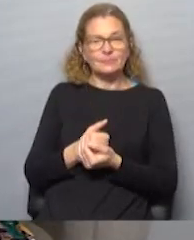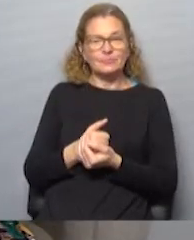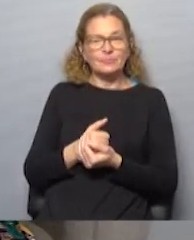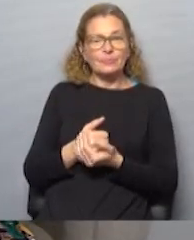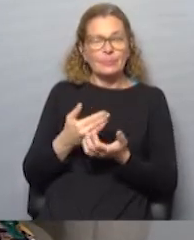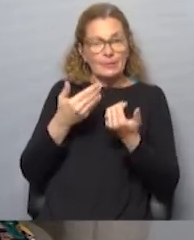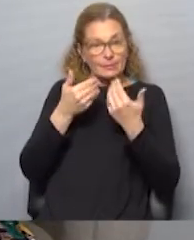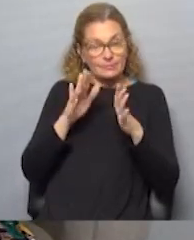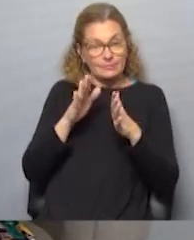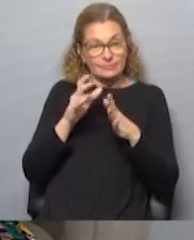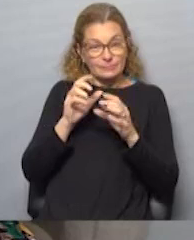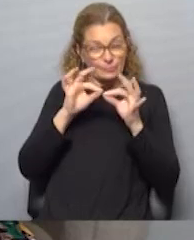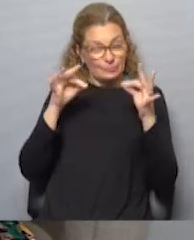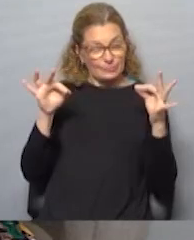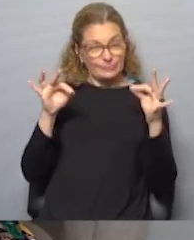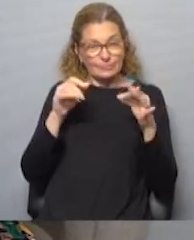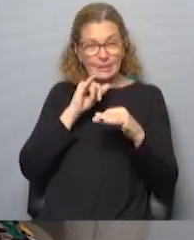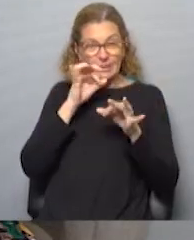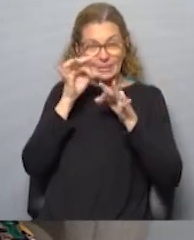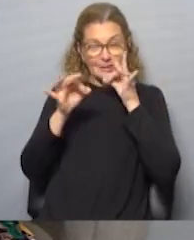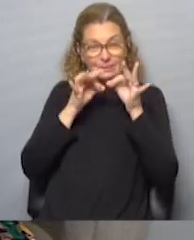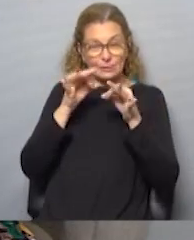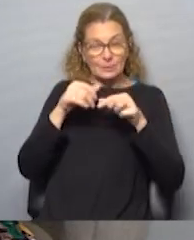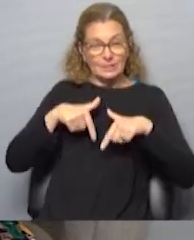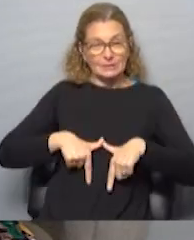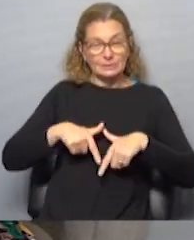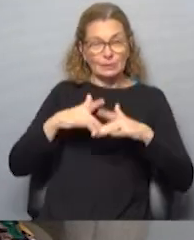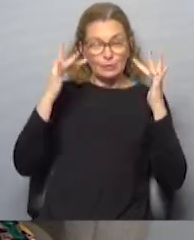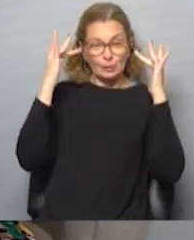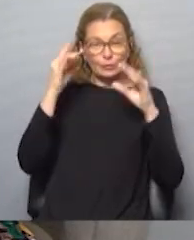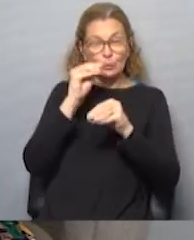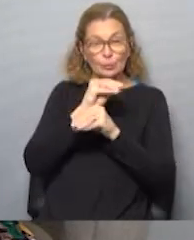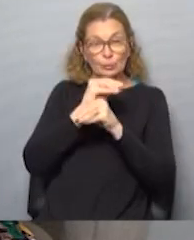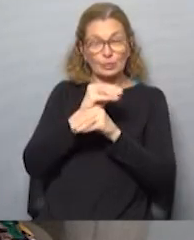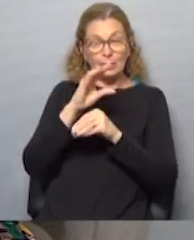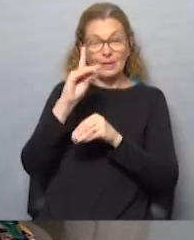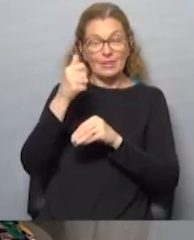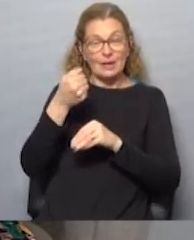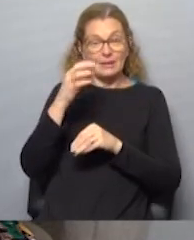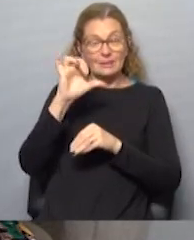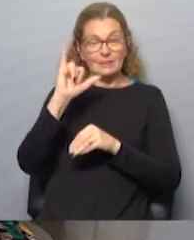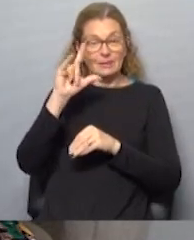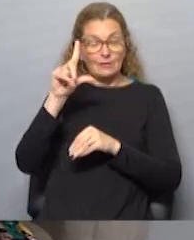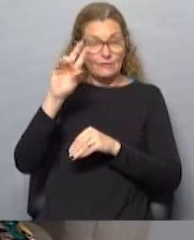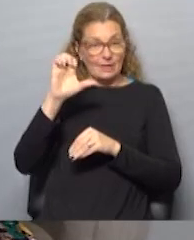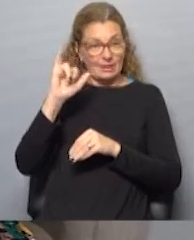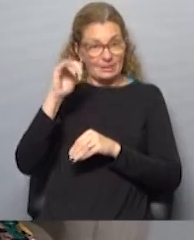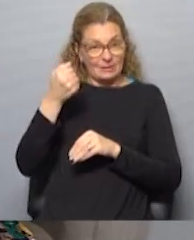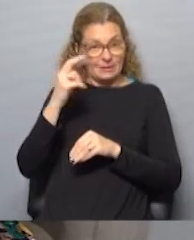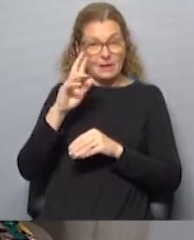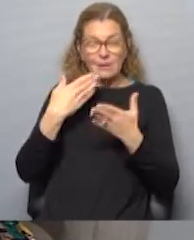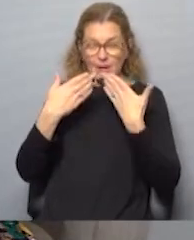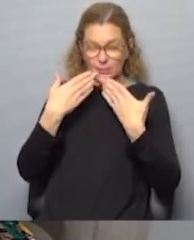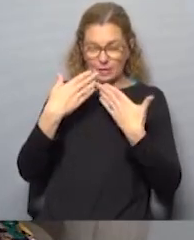un fragmento de declaraciones del ministro de educación y cultura pablo da silveira el año pasado en una charla con el instituto